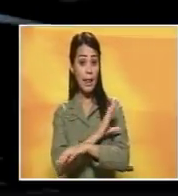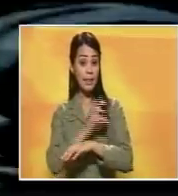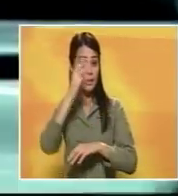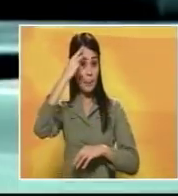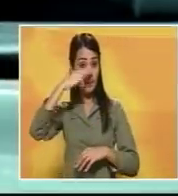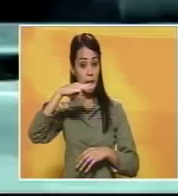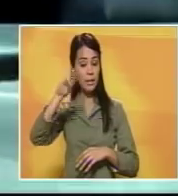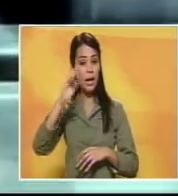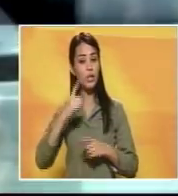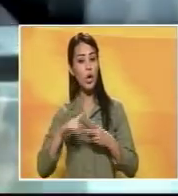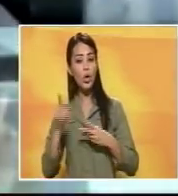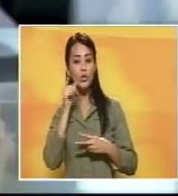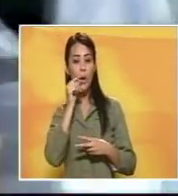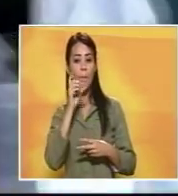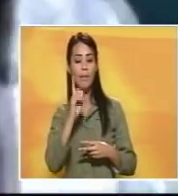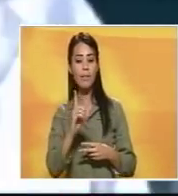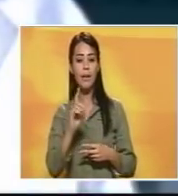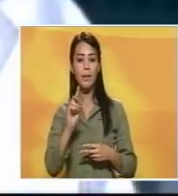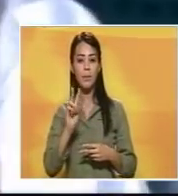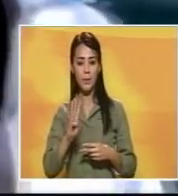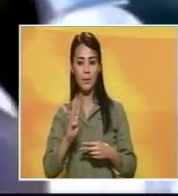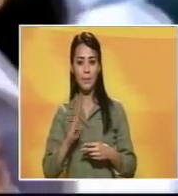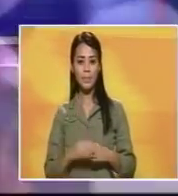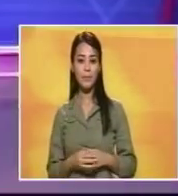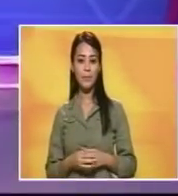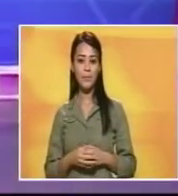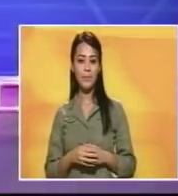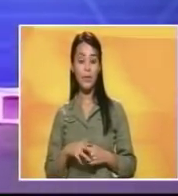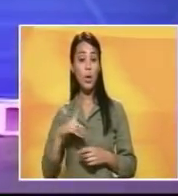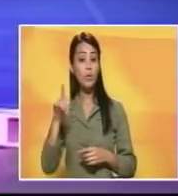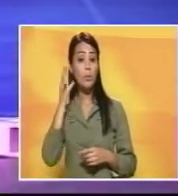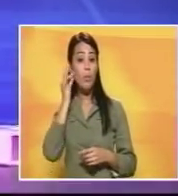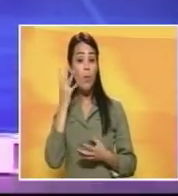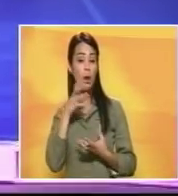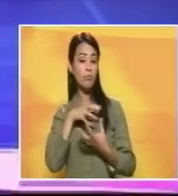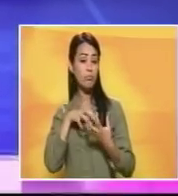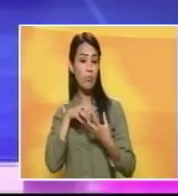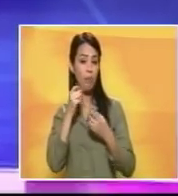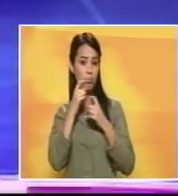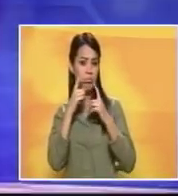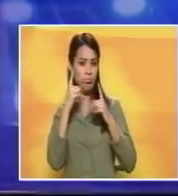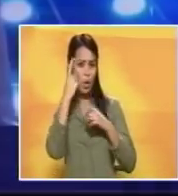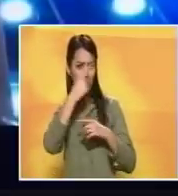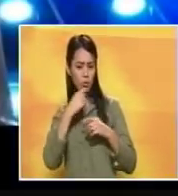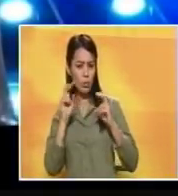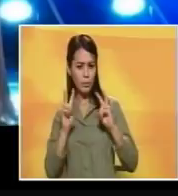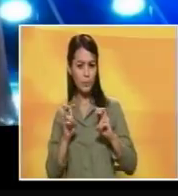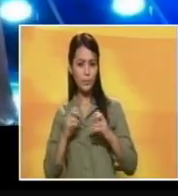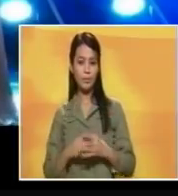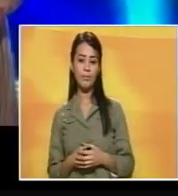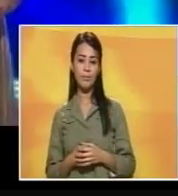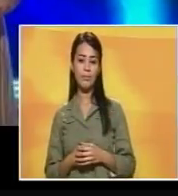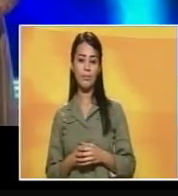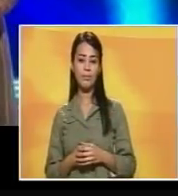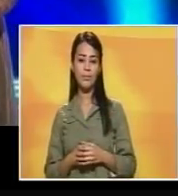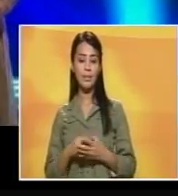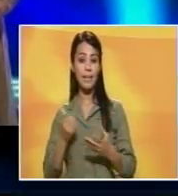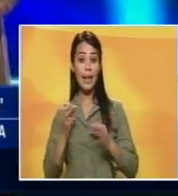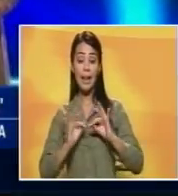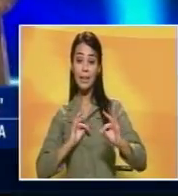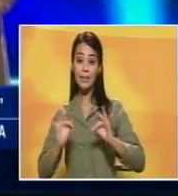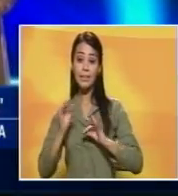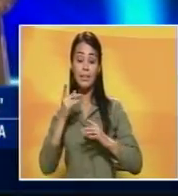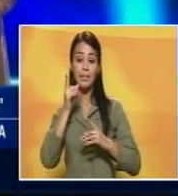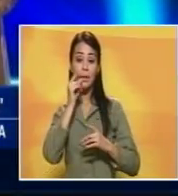mexicano Diego Boneta. Seguimos con Catherine Zeta-Jones y la polémica que causó con su nueva apariencia. La actriz británica fue la